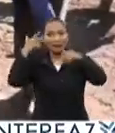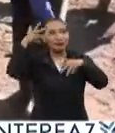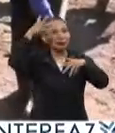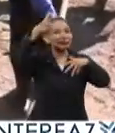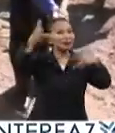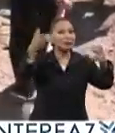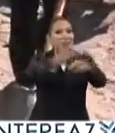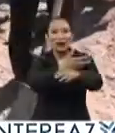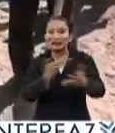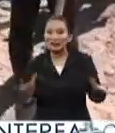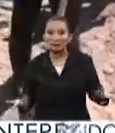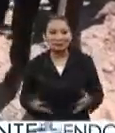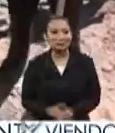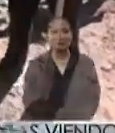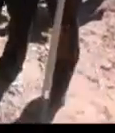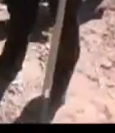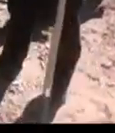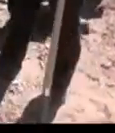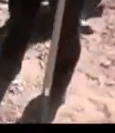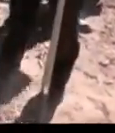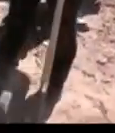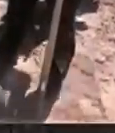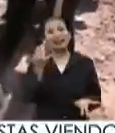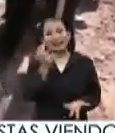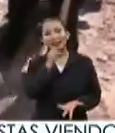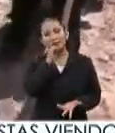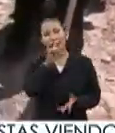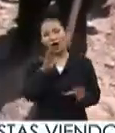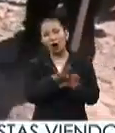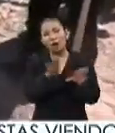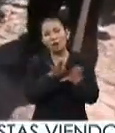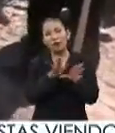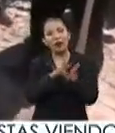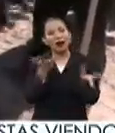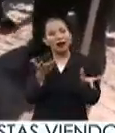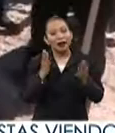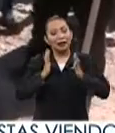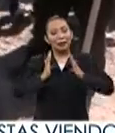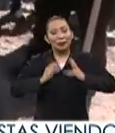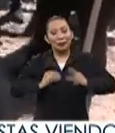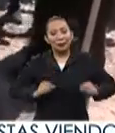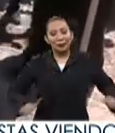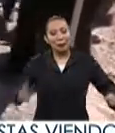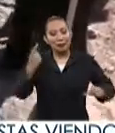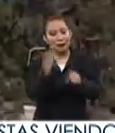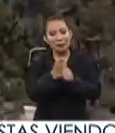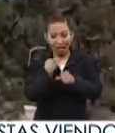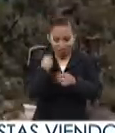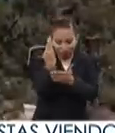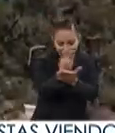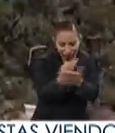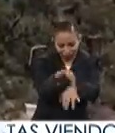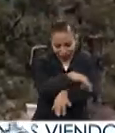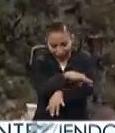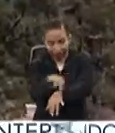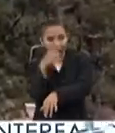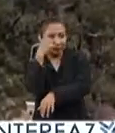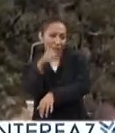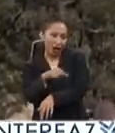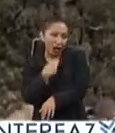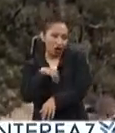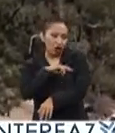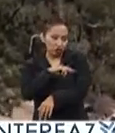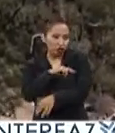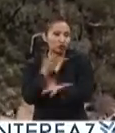espera. Y a la vez también un poco de sosiego de haber terminado esta fase de diseño, que en realidad